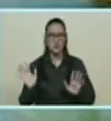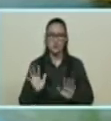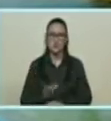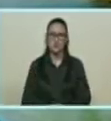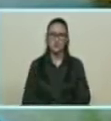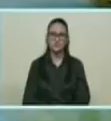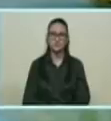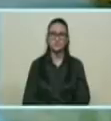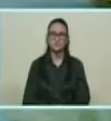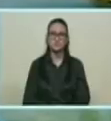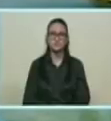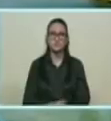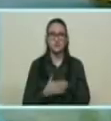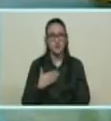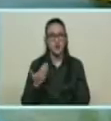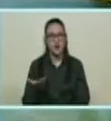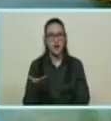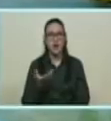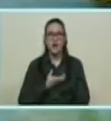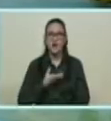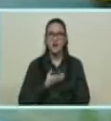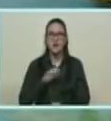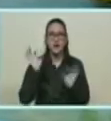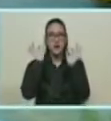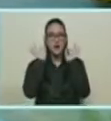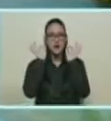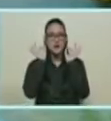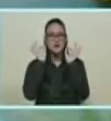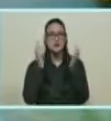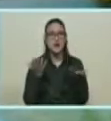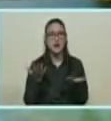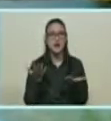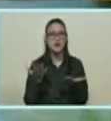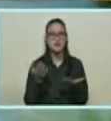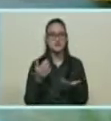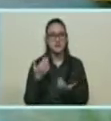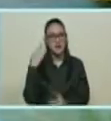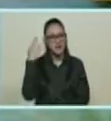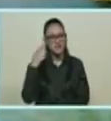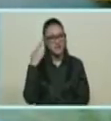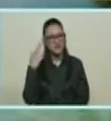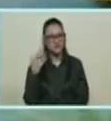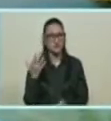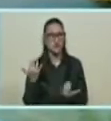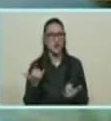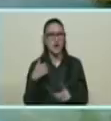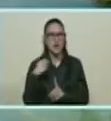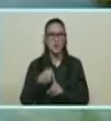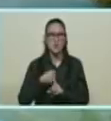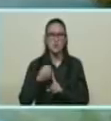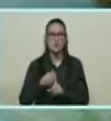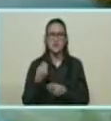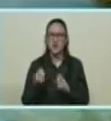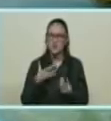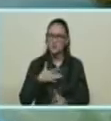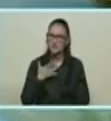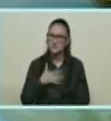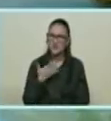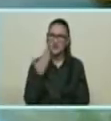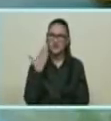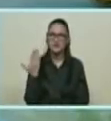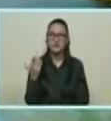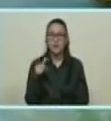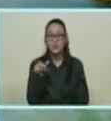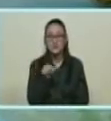¿Ah? Yo quisiera que nuestra alcaldesa, Erika Farías, me hiciera una reflexión, bueno, sobre toda esta batalla. ¿Cómo te sientes, Erika,